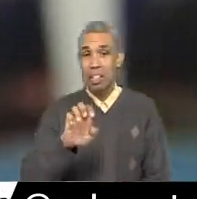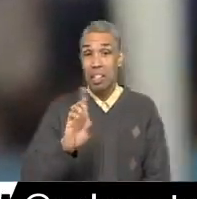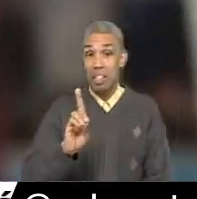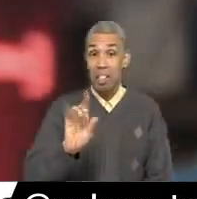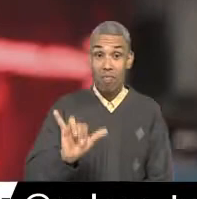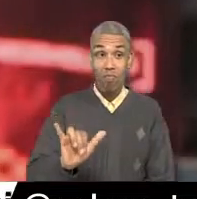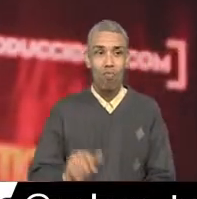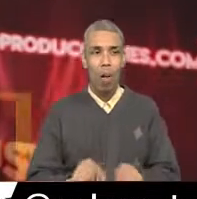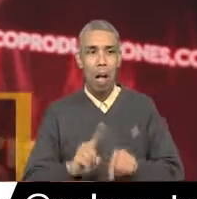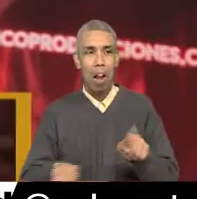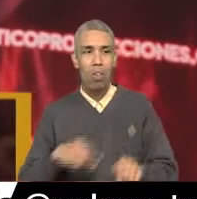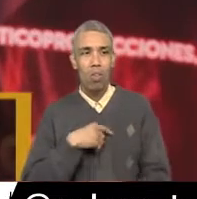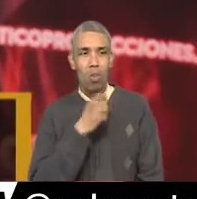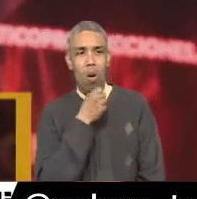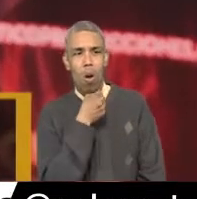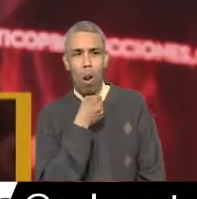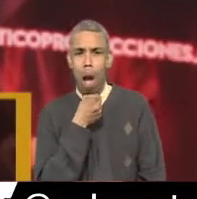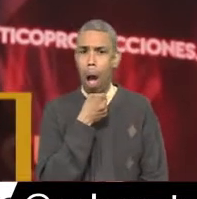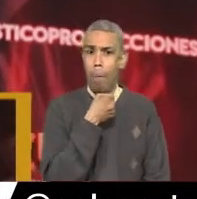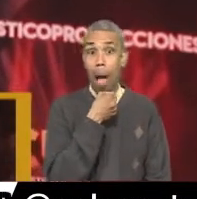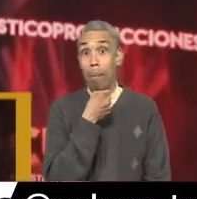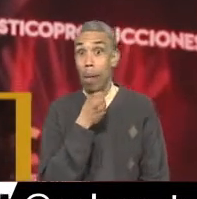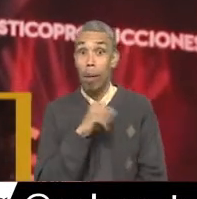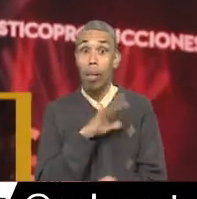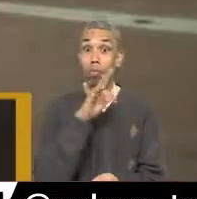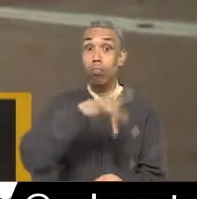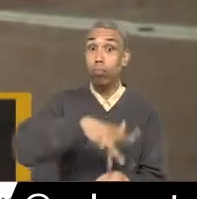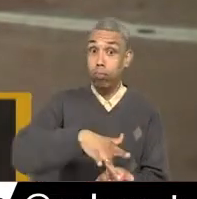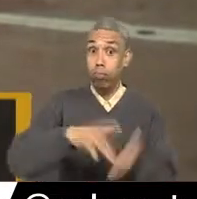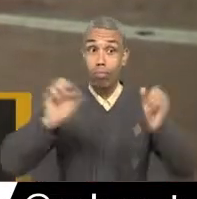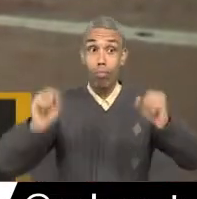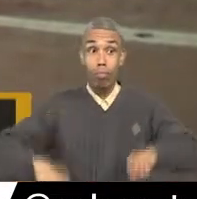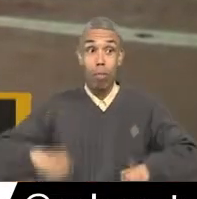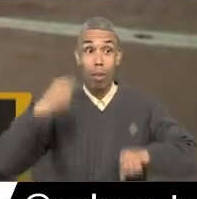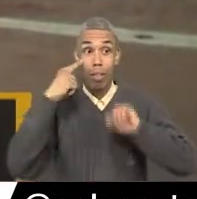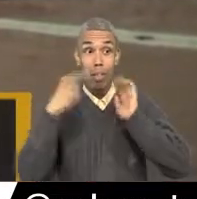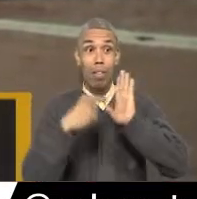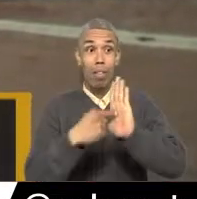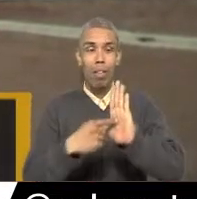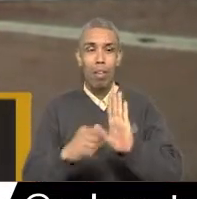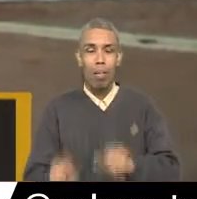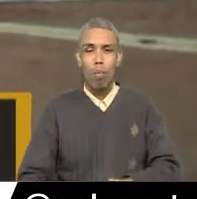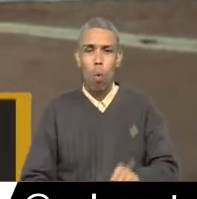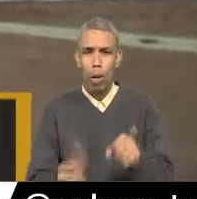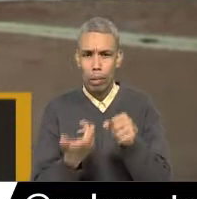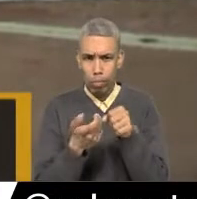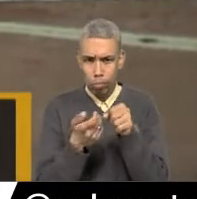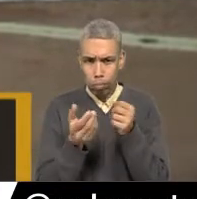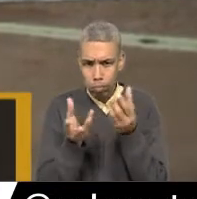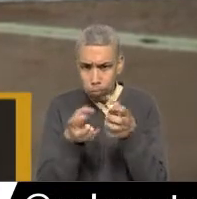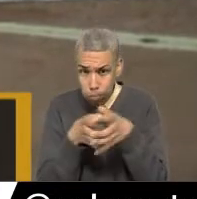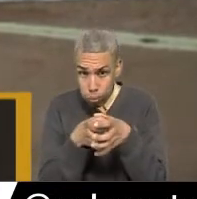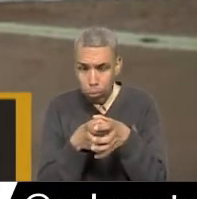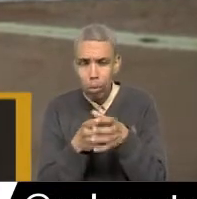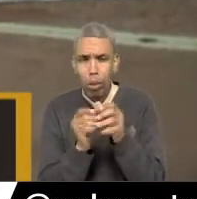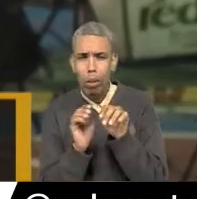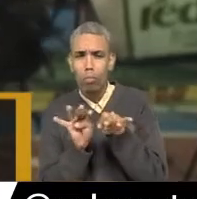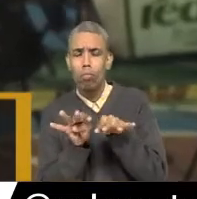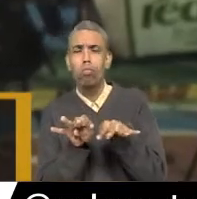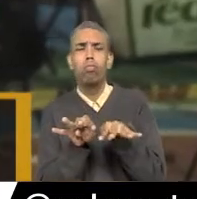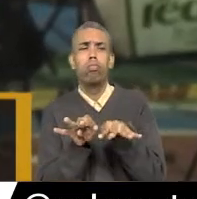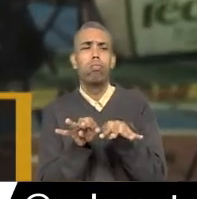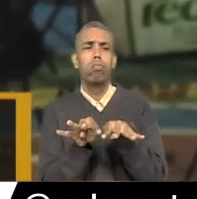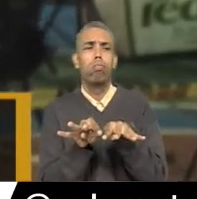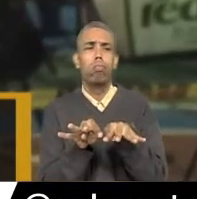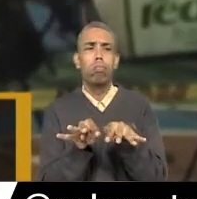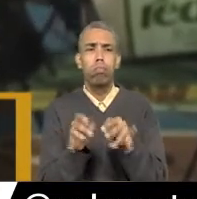cantar llegaron hasta este escenario deportivo a mostrar lo mejor de sí ante el jurado calificador. Claro, bueno, estamos súper felices de ver